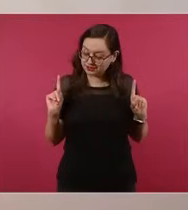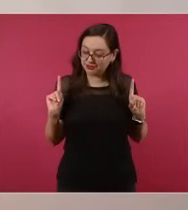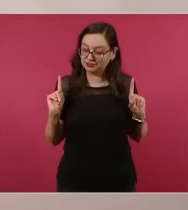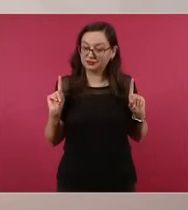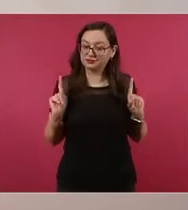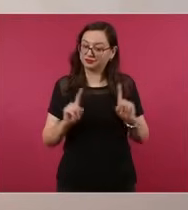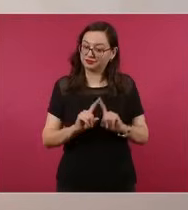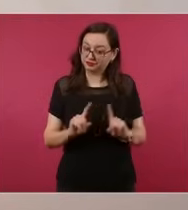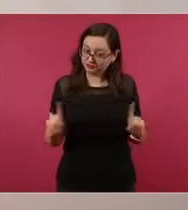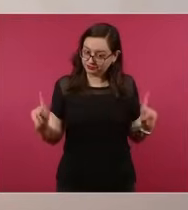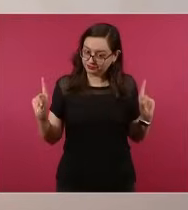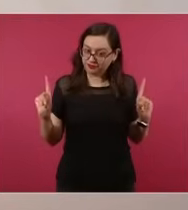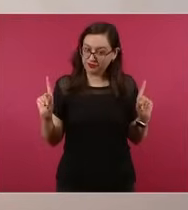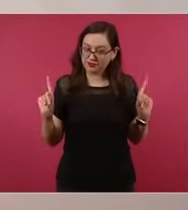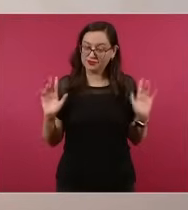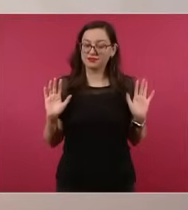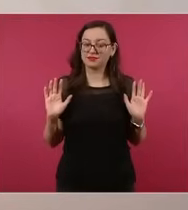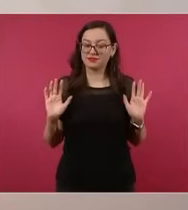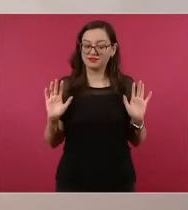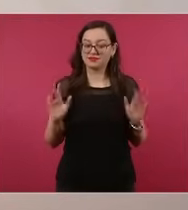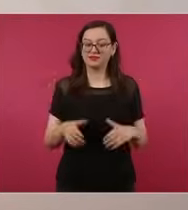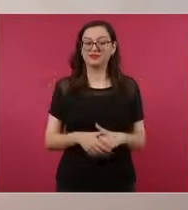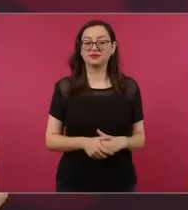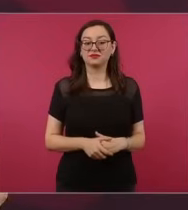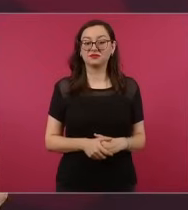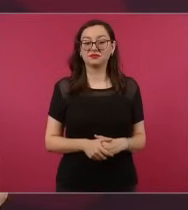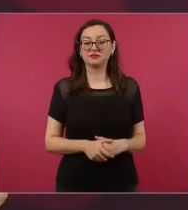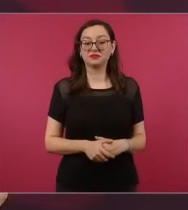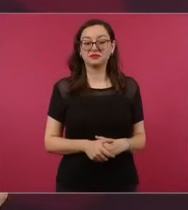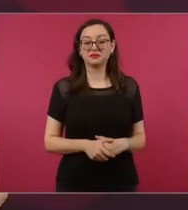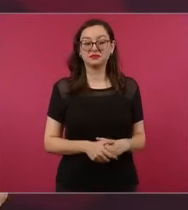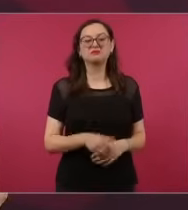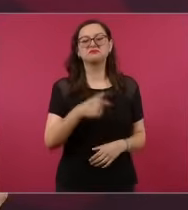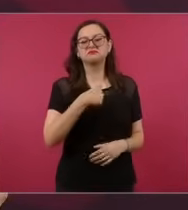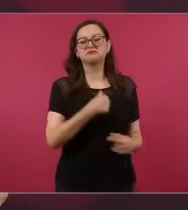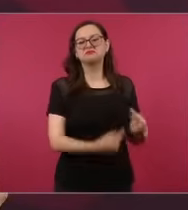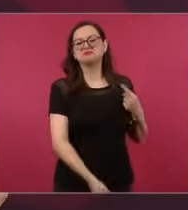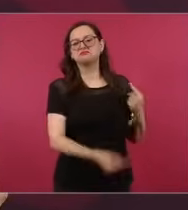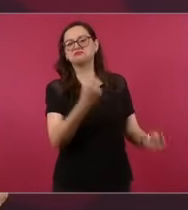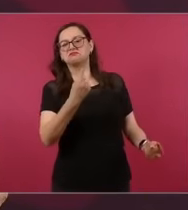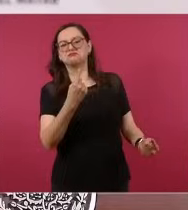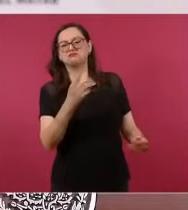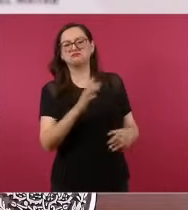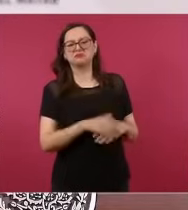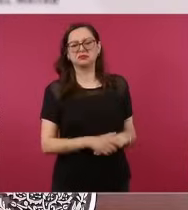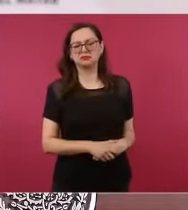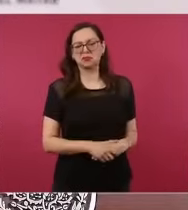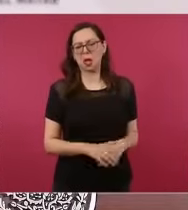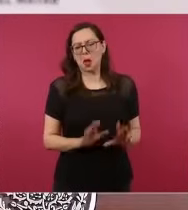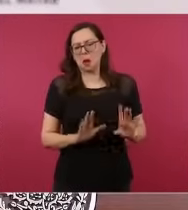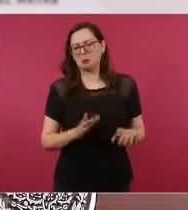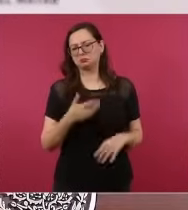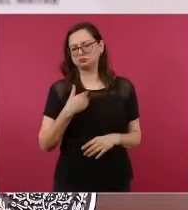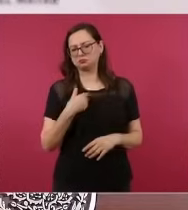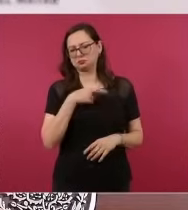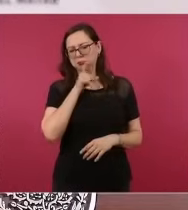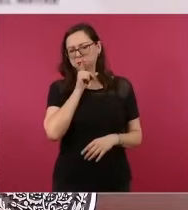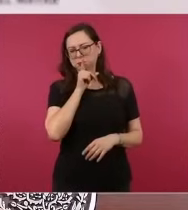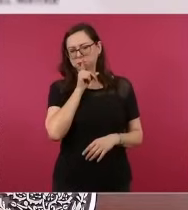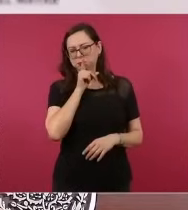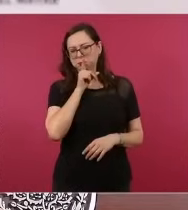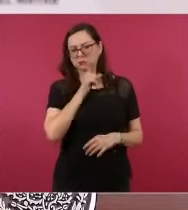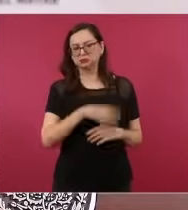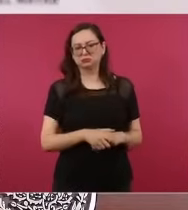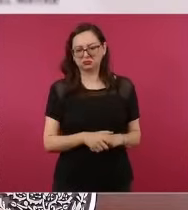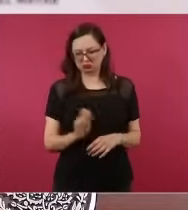Es distinto, sí. Me dice eso y pues yo no tengo ningún problema. Sí, porque a